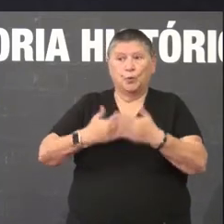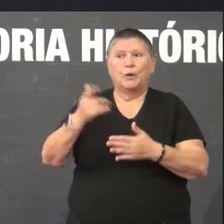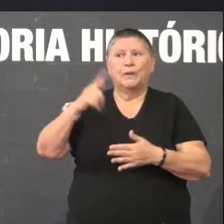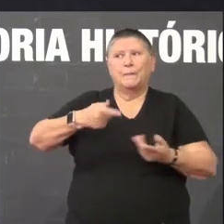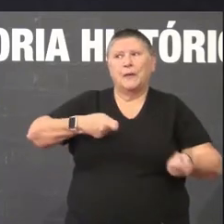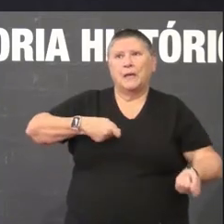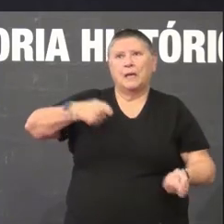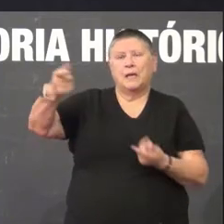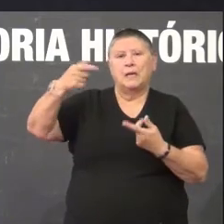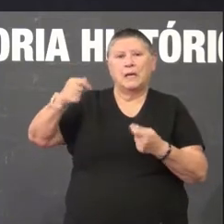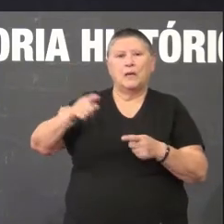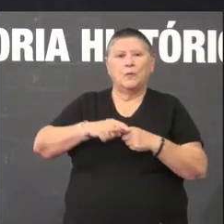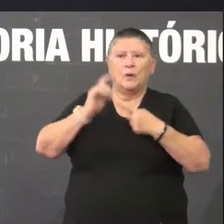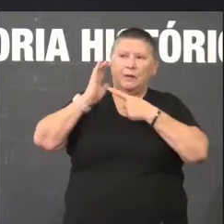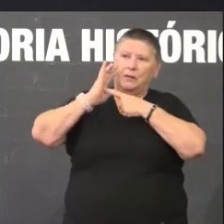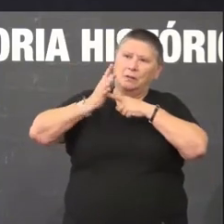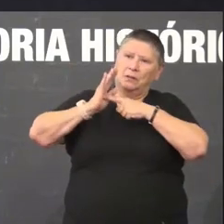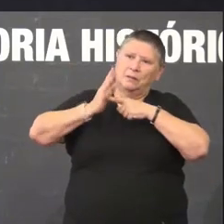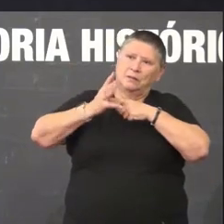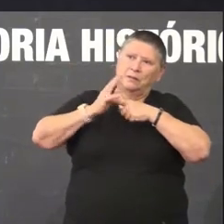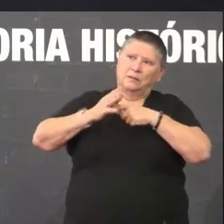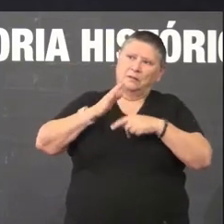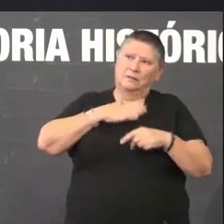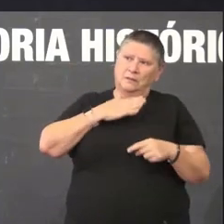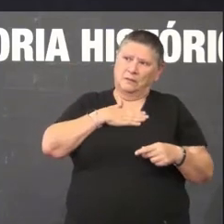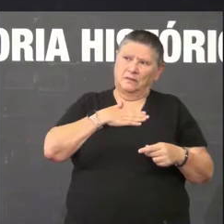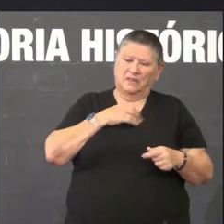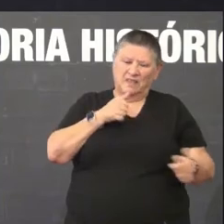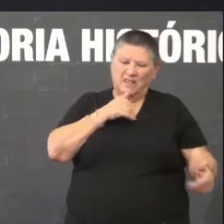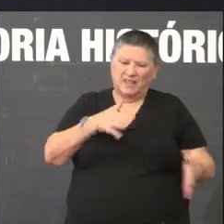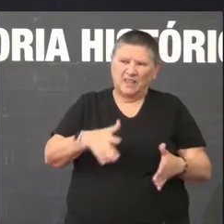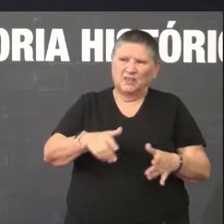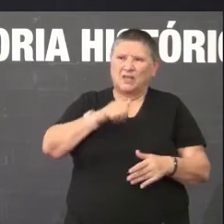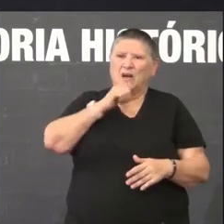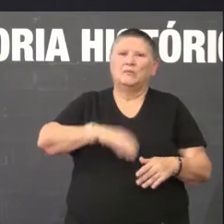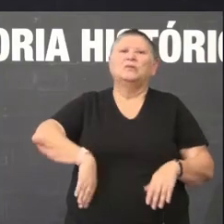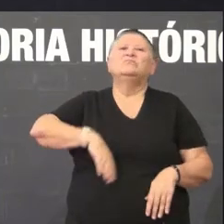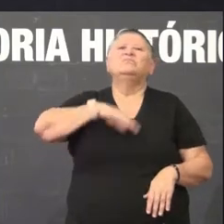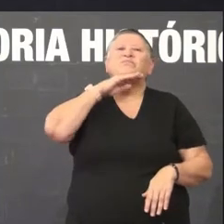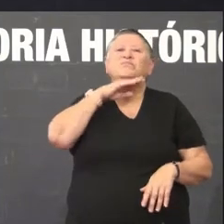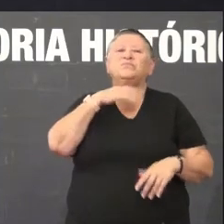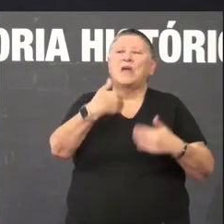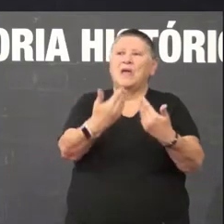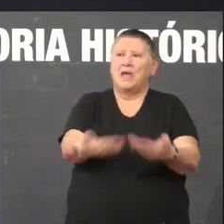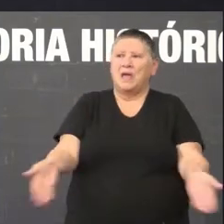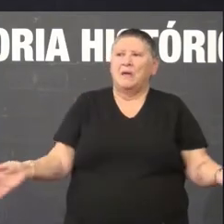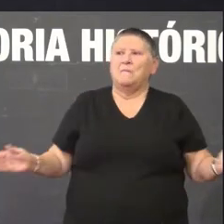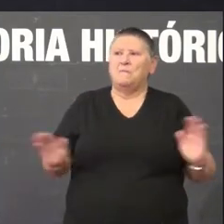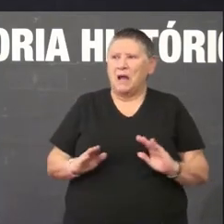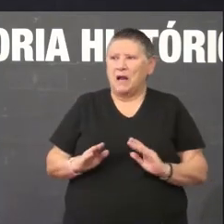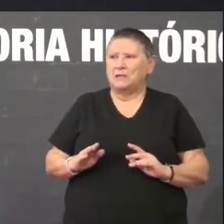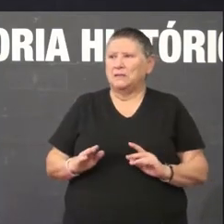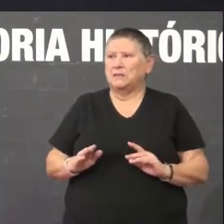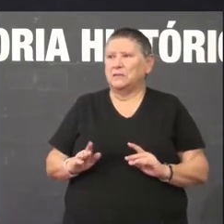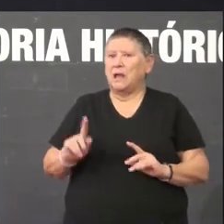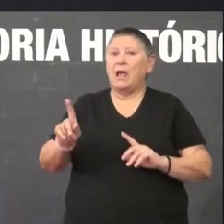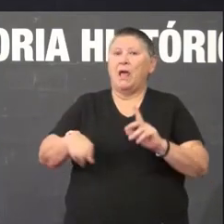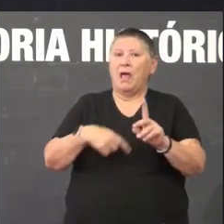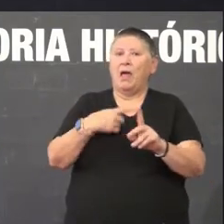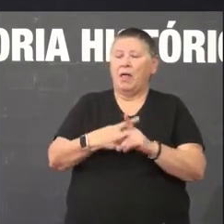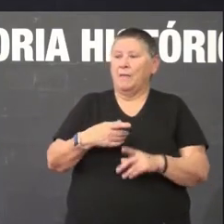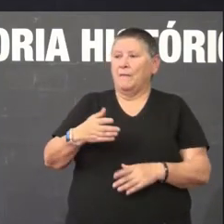de enerxía limpa. Os nosos ríos están hasta arriba, embalses, e ademais